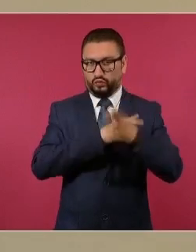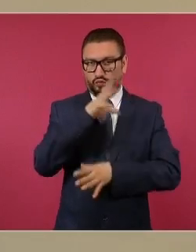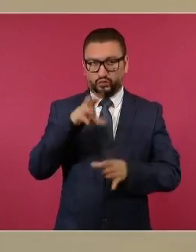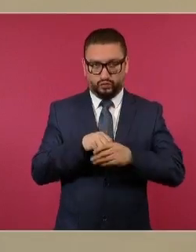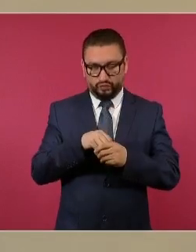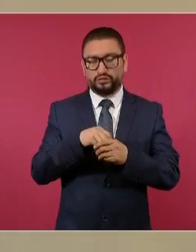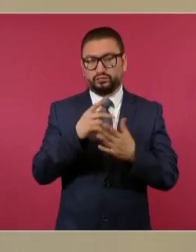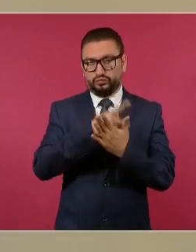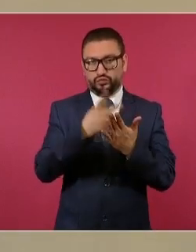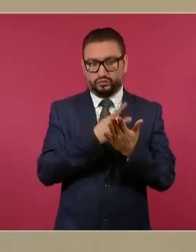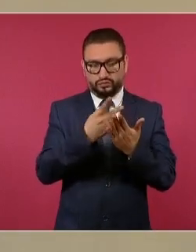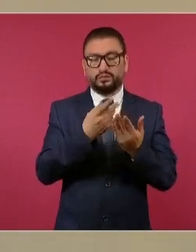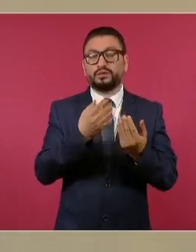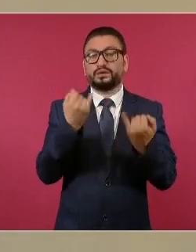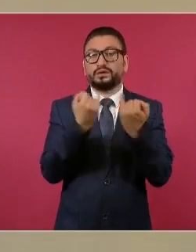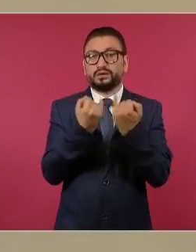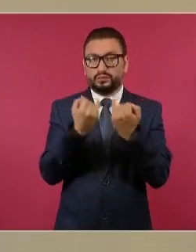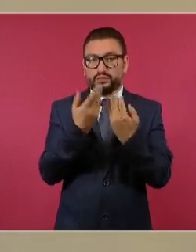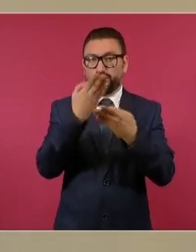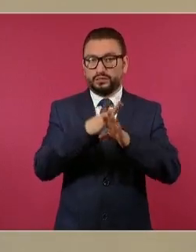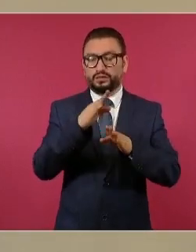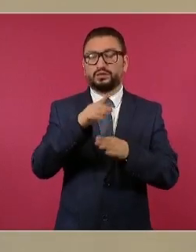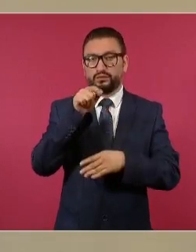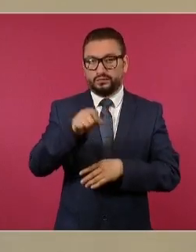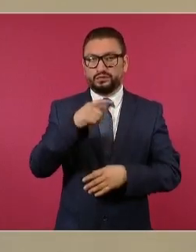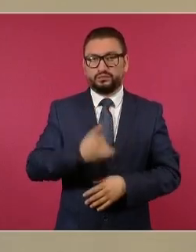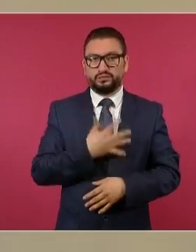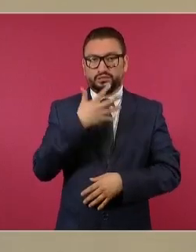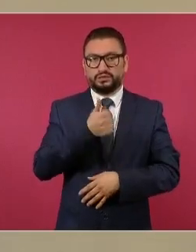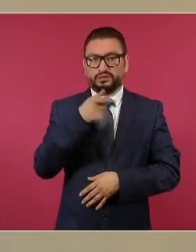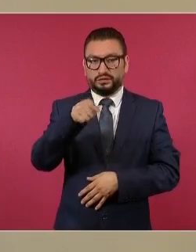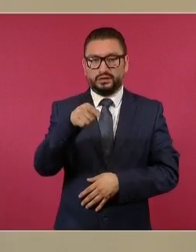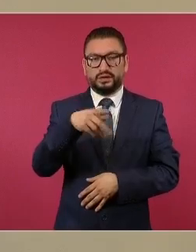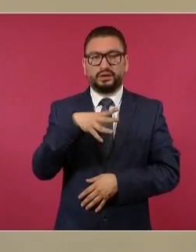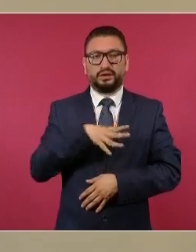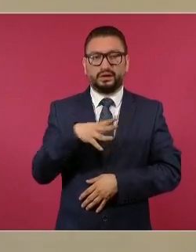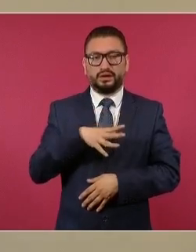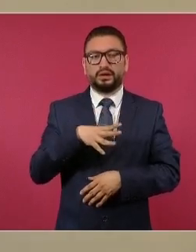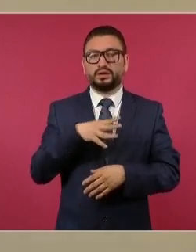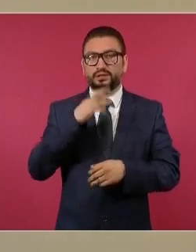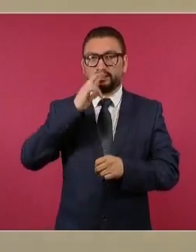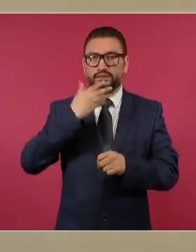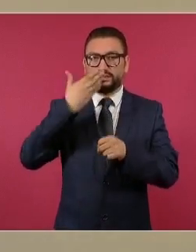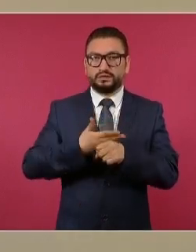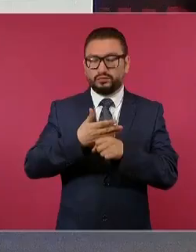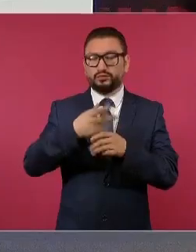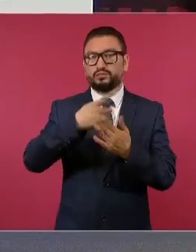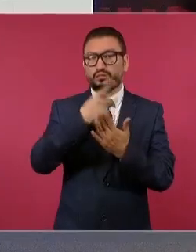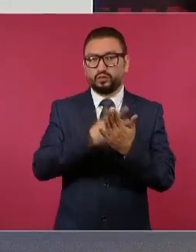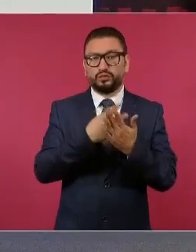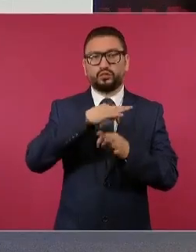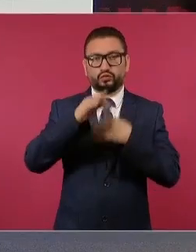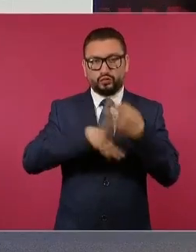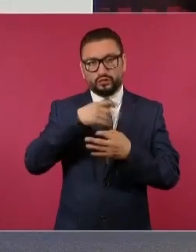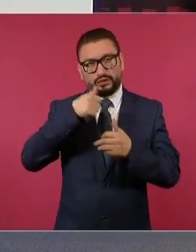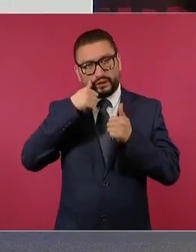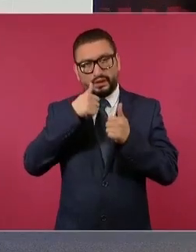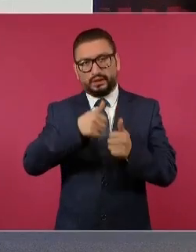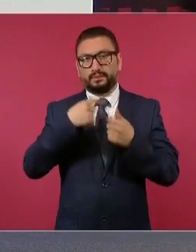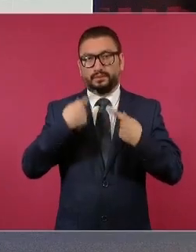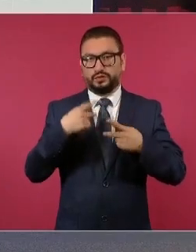todos los programas sociales, también en el Banco del Bienestar se juntan todos los responsables de los programas a atender a